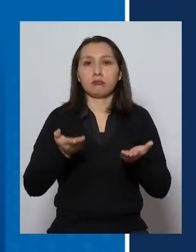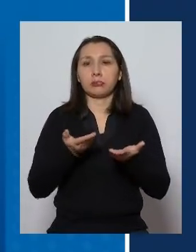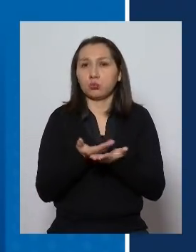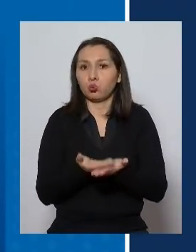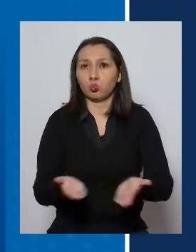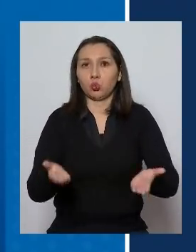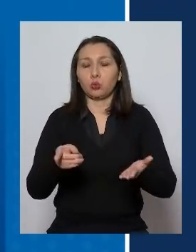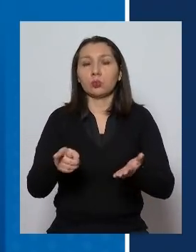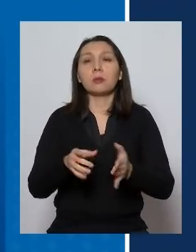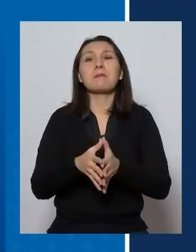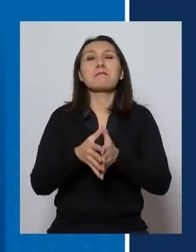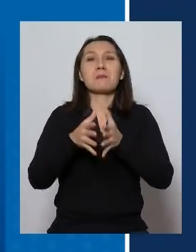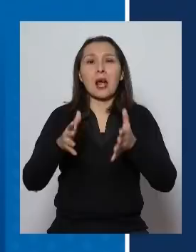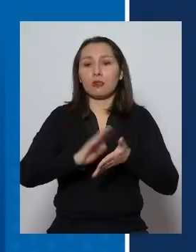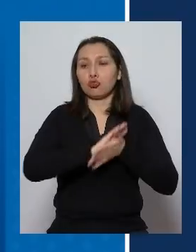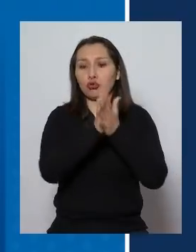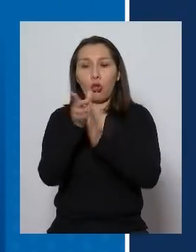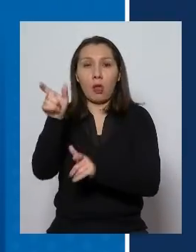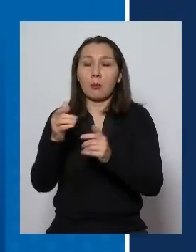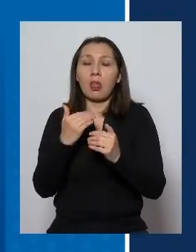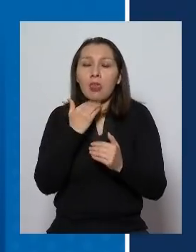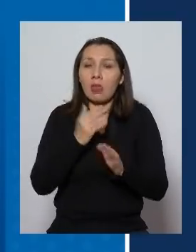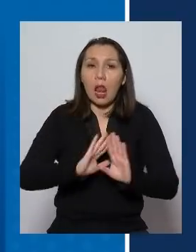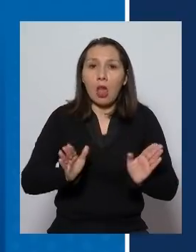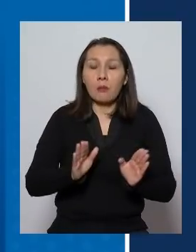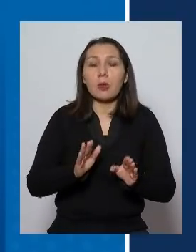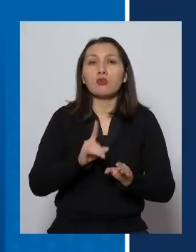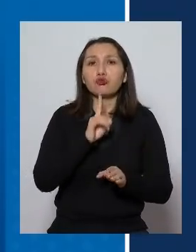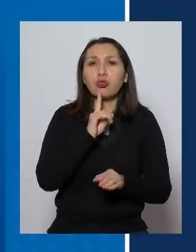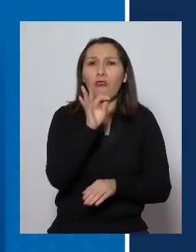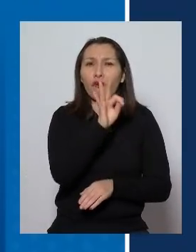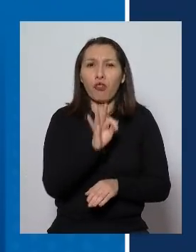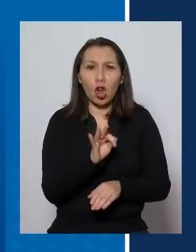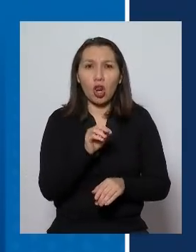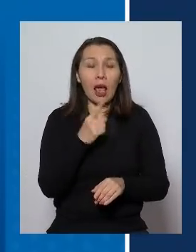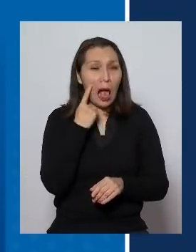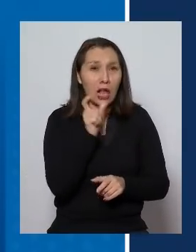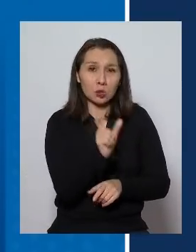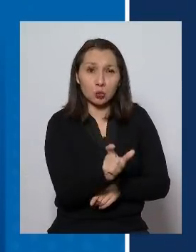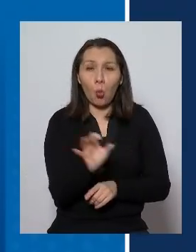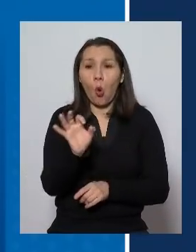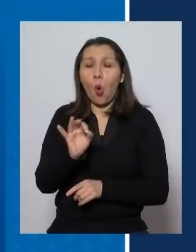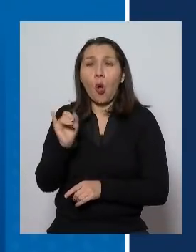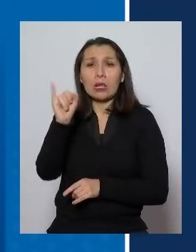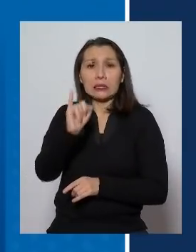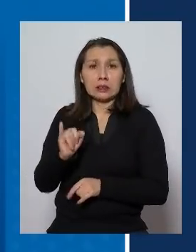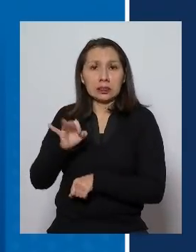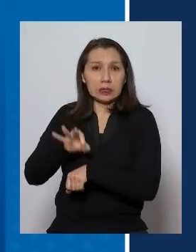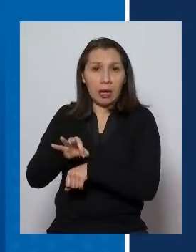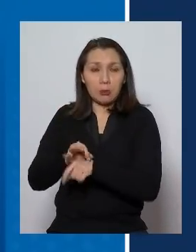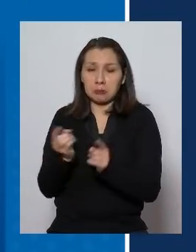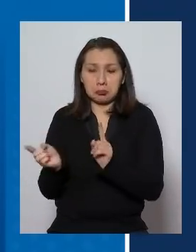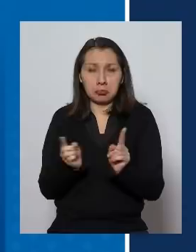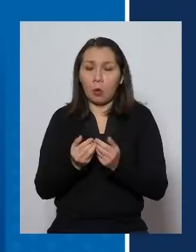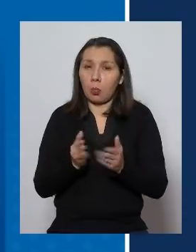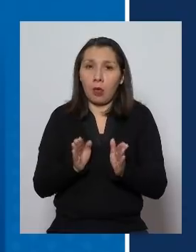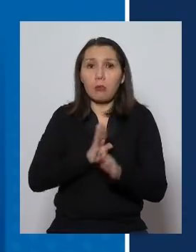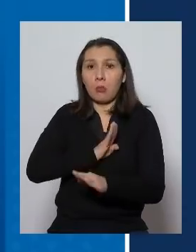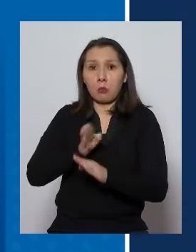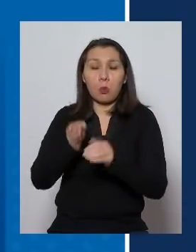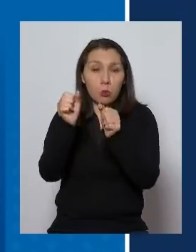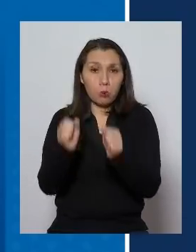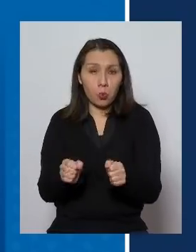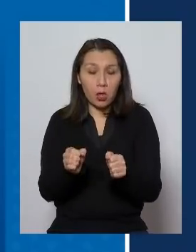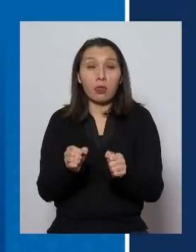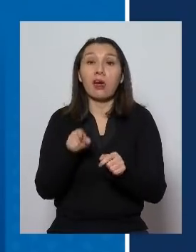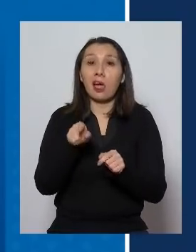disposición de toda la ciudadanía, independiente si son pacientes FONASA o si son pacientes ISAPRE. Esto,